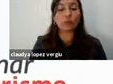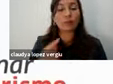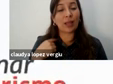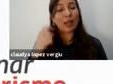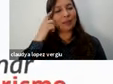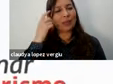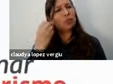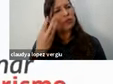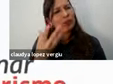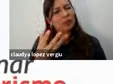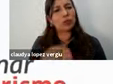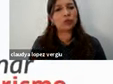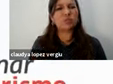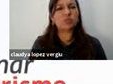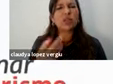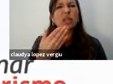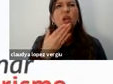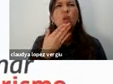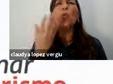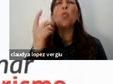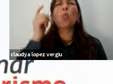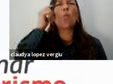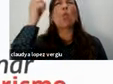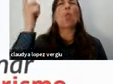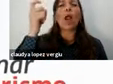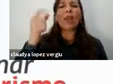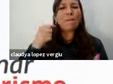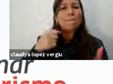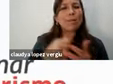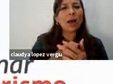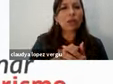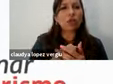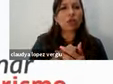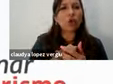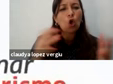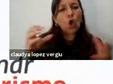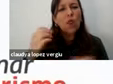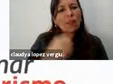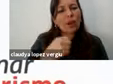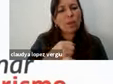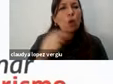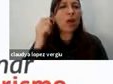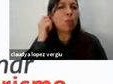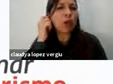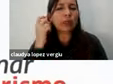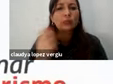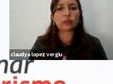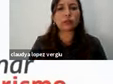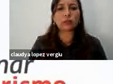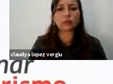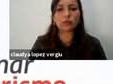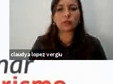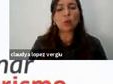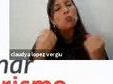Interesante, interesante. Y Melissa, ¿y cuál ha sido el impacto del proyecto en las mujeres de la comunidad de Ollantaytambo?